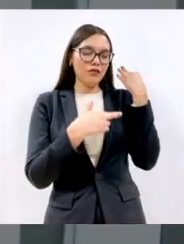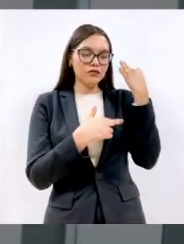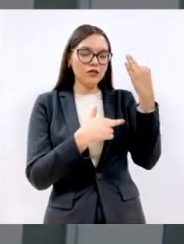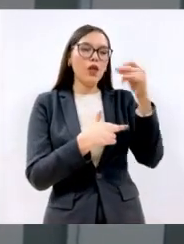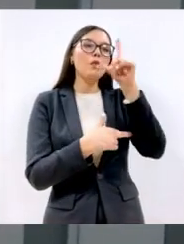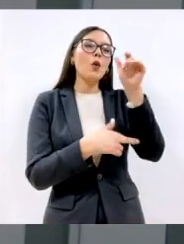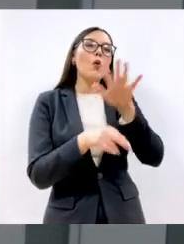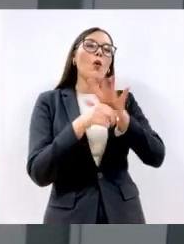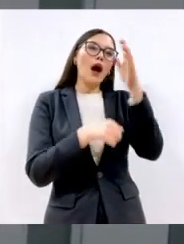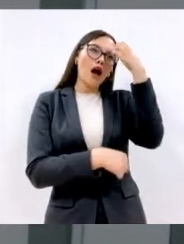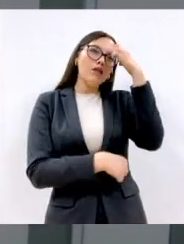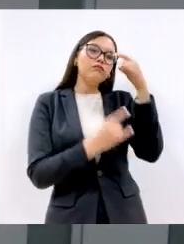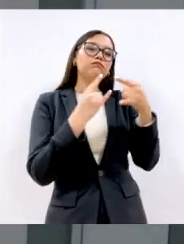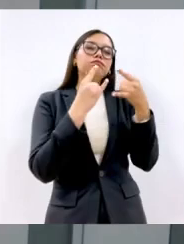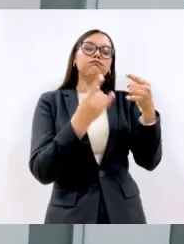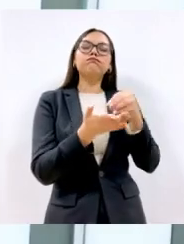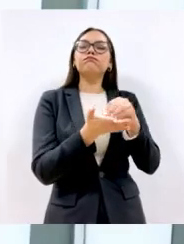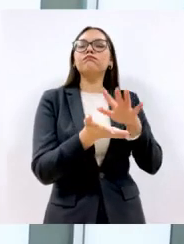años que fuiste docente?